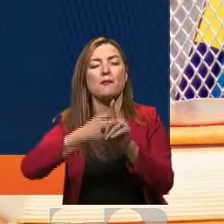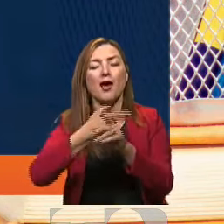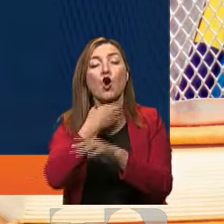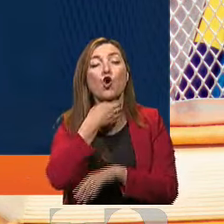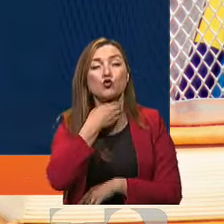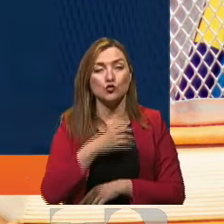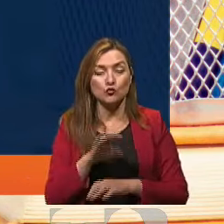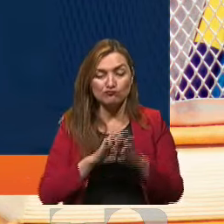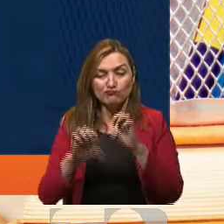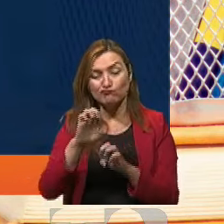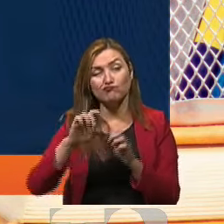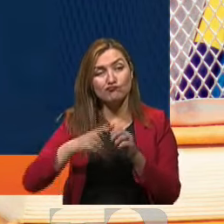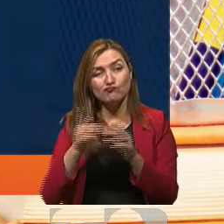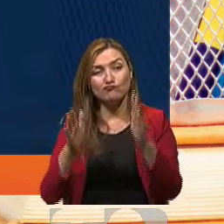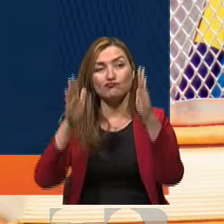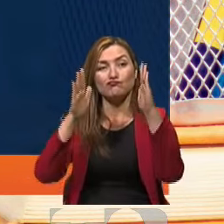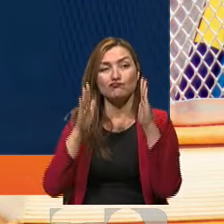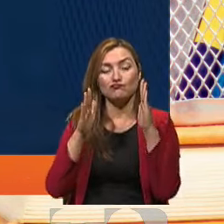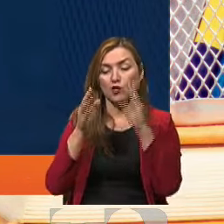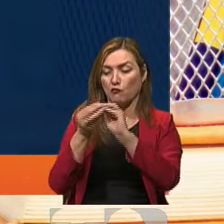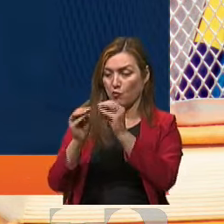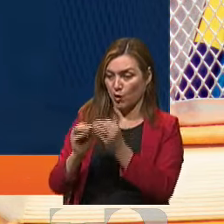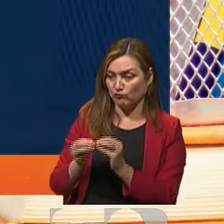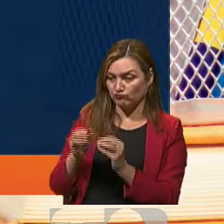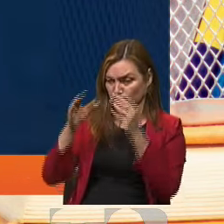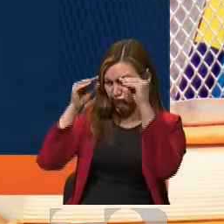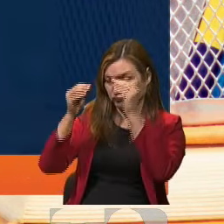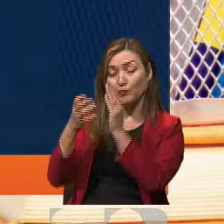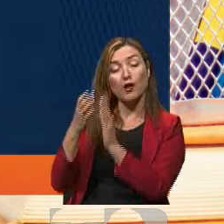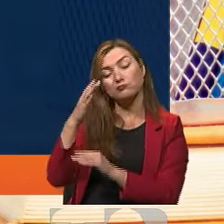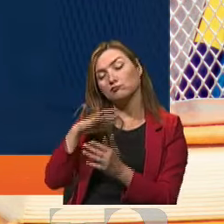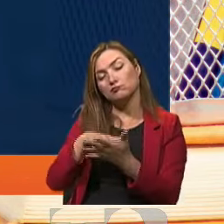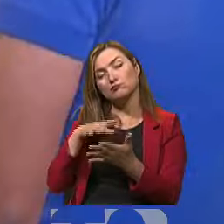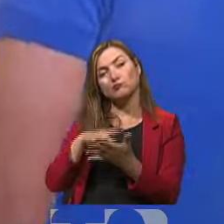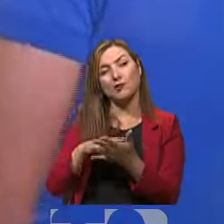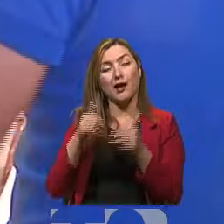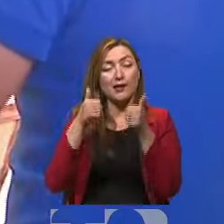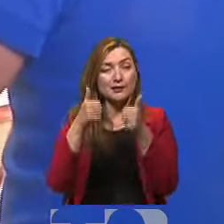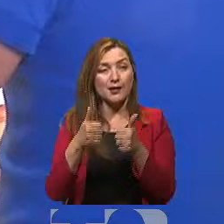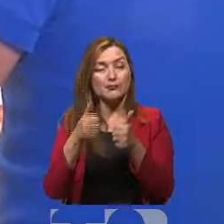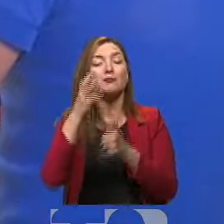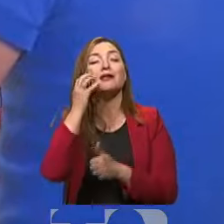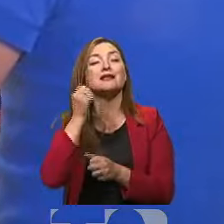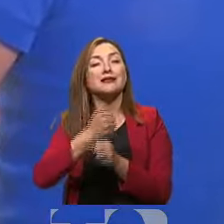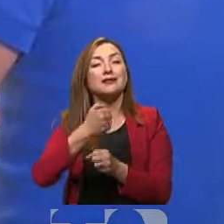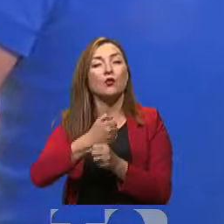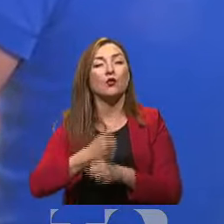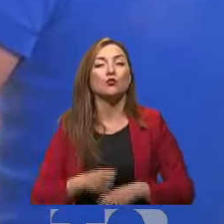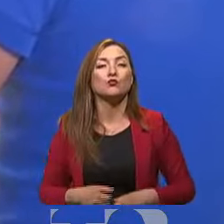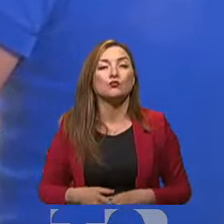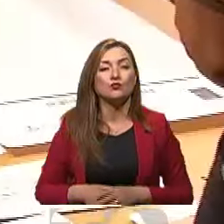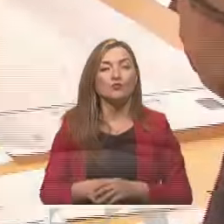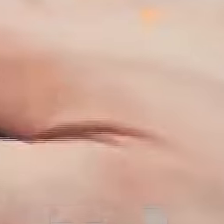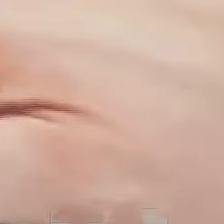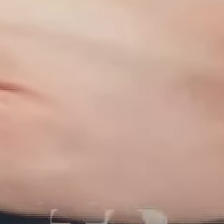se tomará en cuenta con prioridad formación académica, ser candidato apto y experiencia laboral.